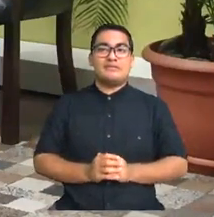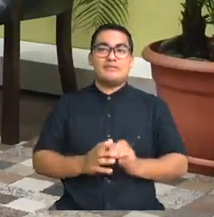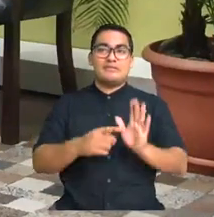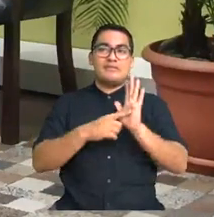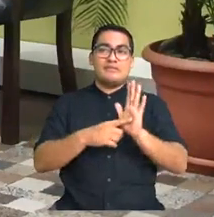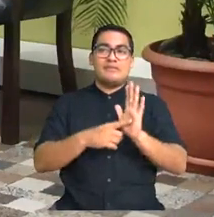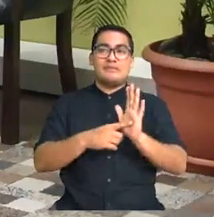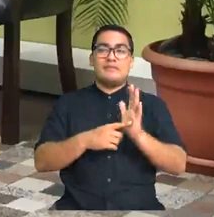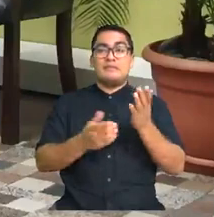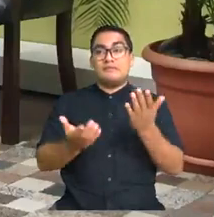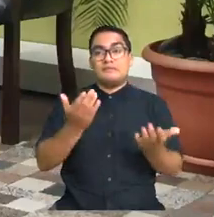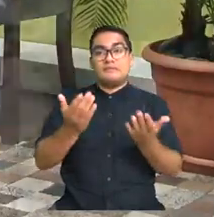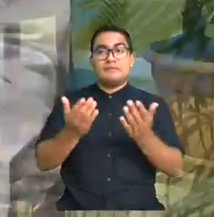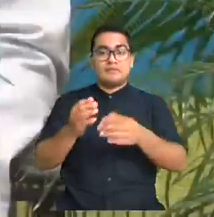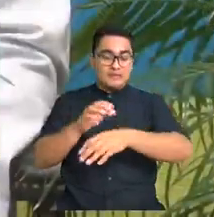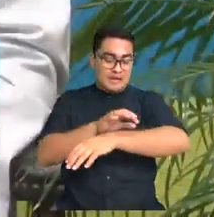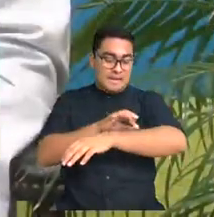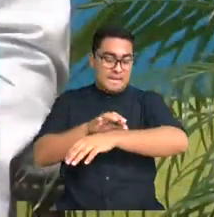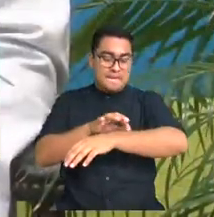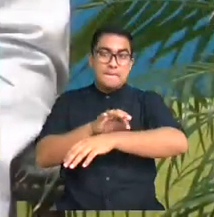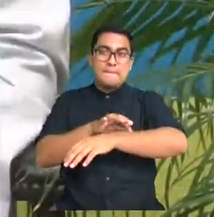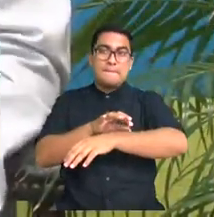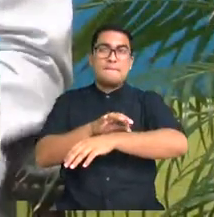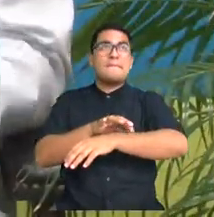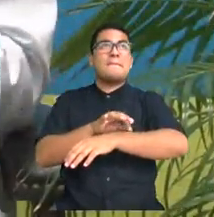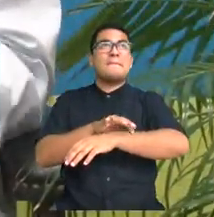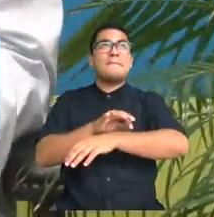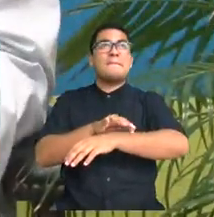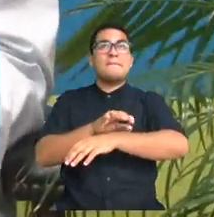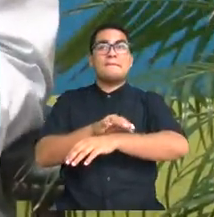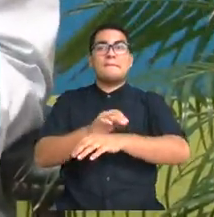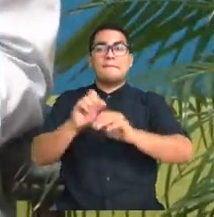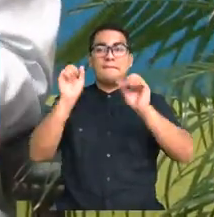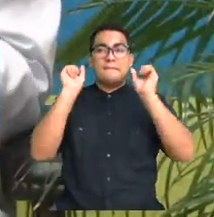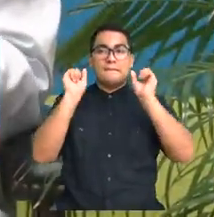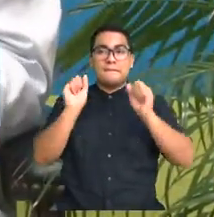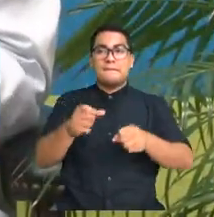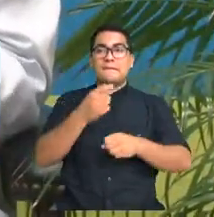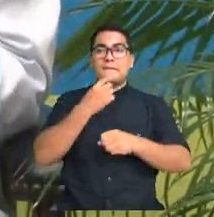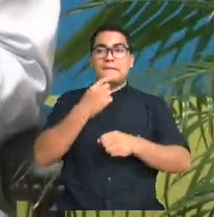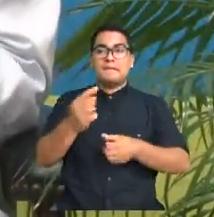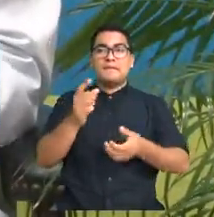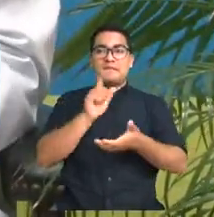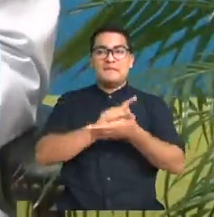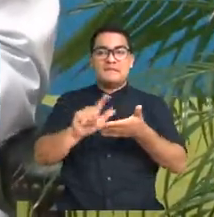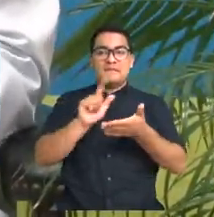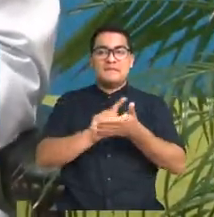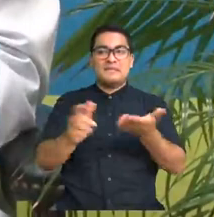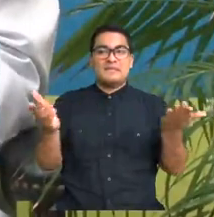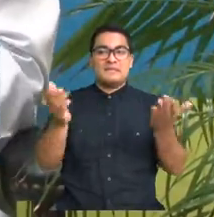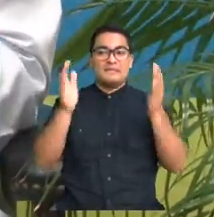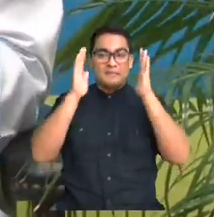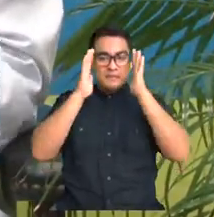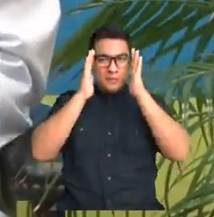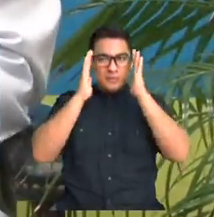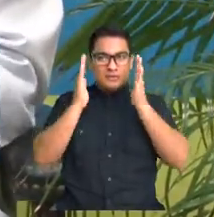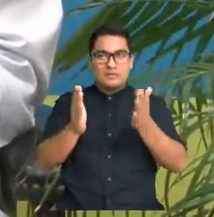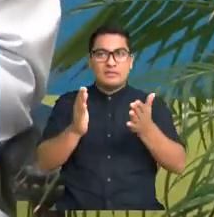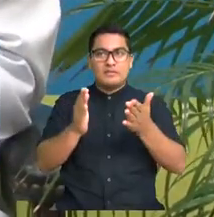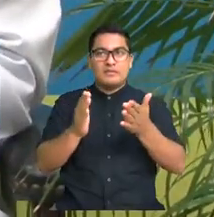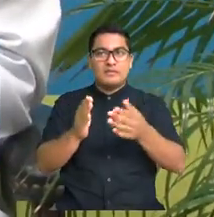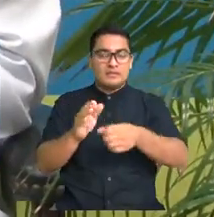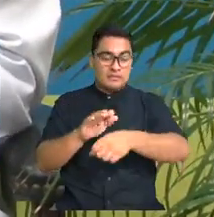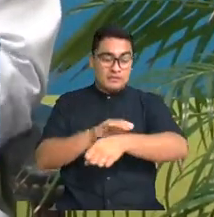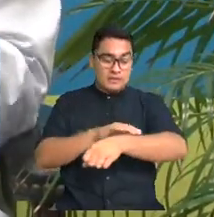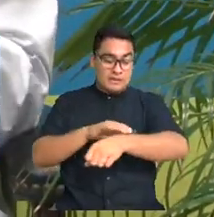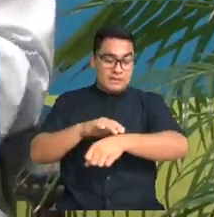también del tipo de la piel, pero generalmente nosotros, para disminuir el daño o la injuria que se puede dar a la superficie